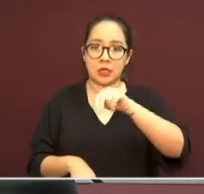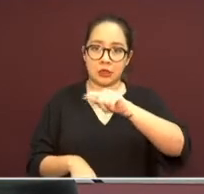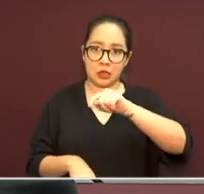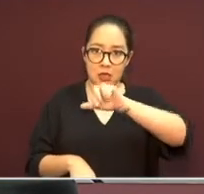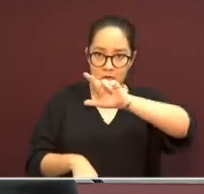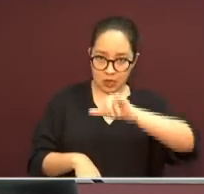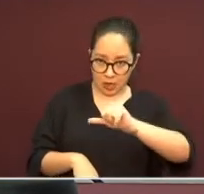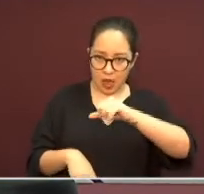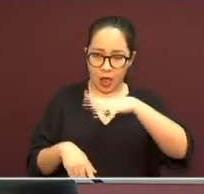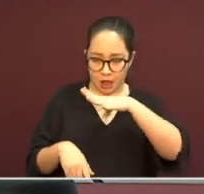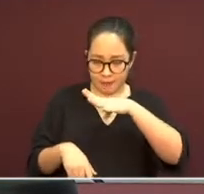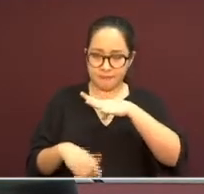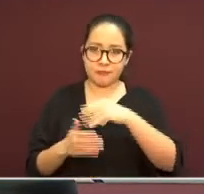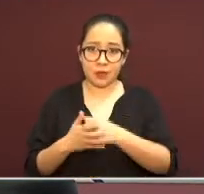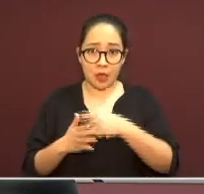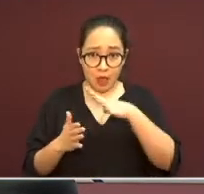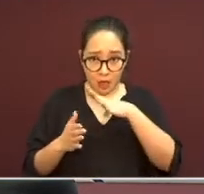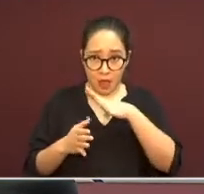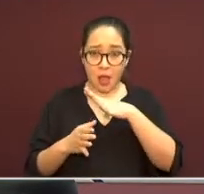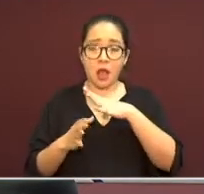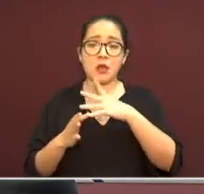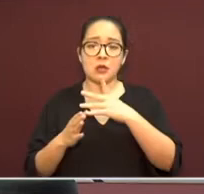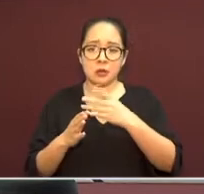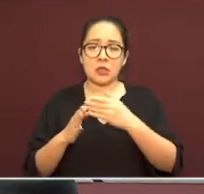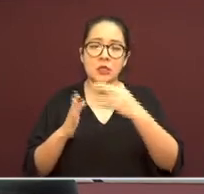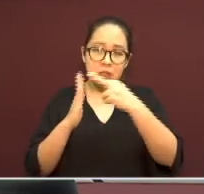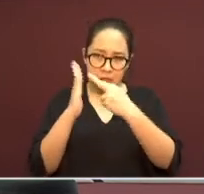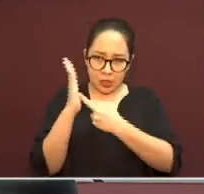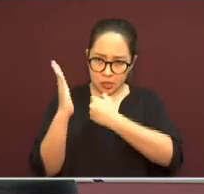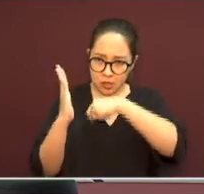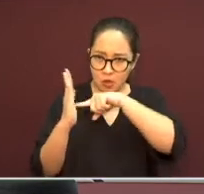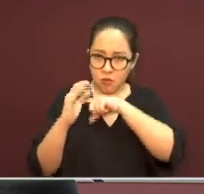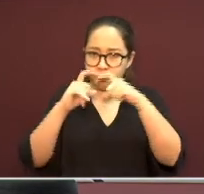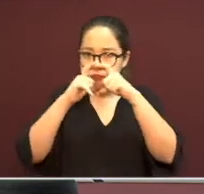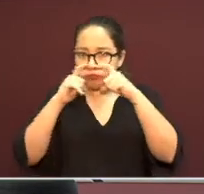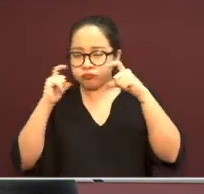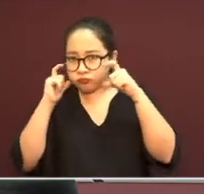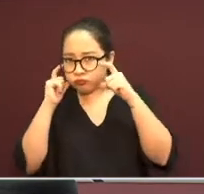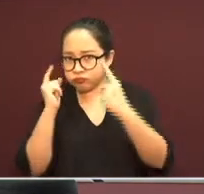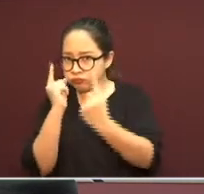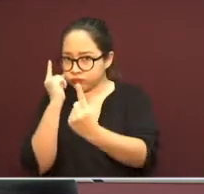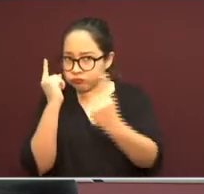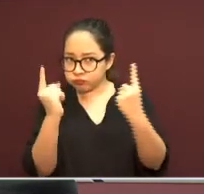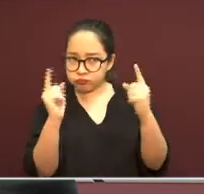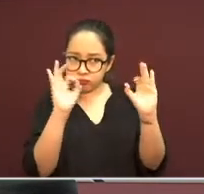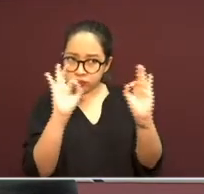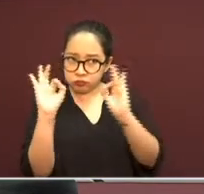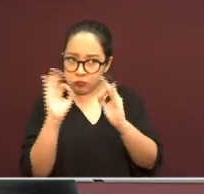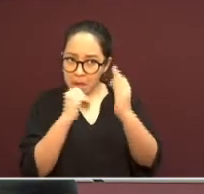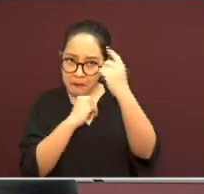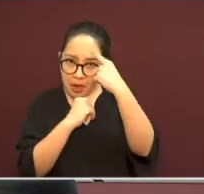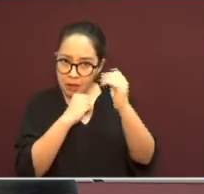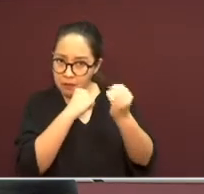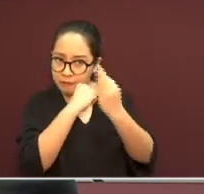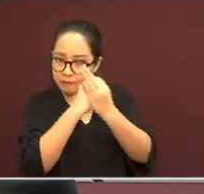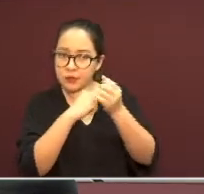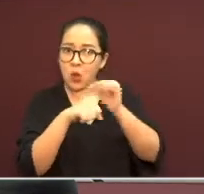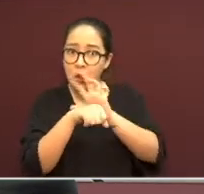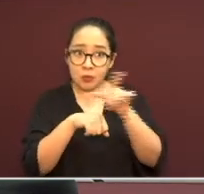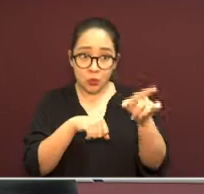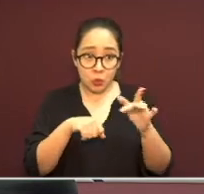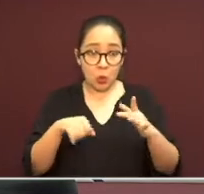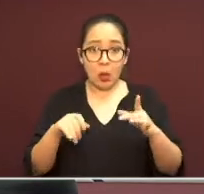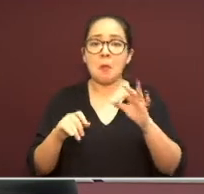protocolos sanitarios de la nueva normalidad para poder instalar los módulos en donde la población podrá acudir